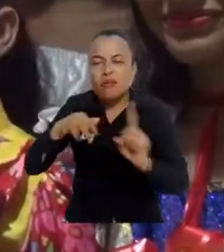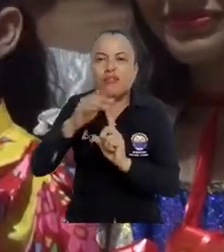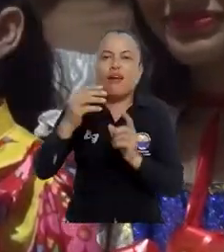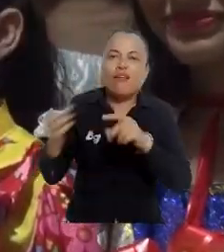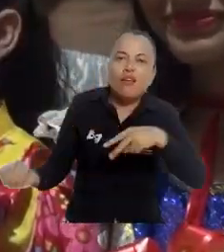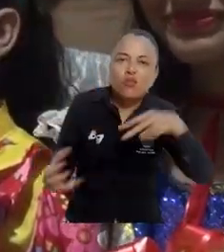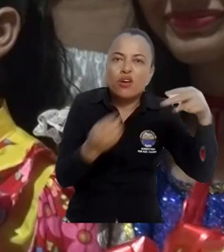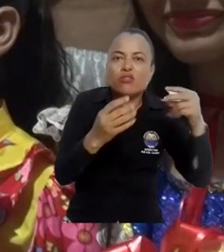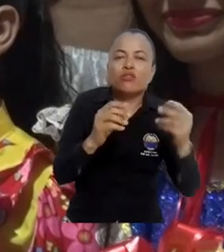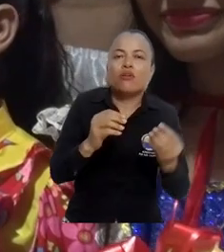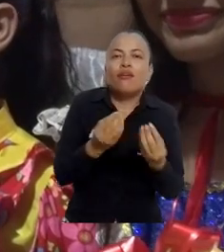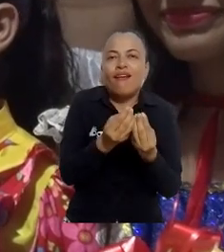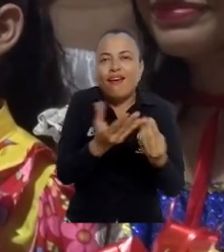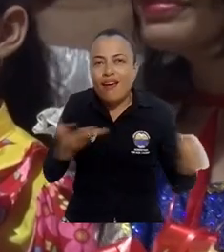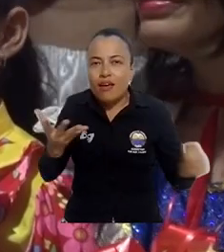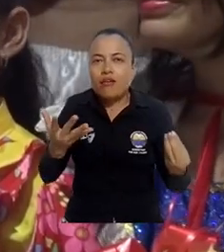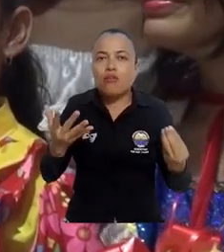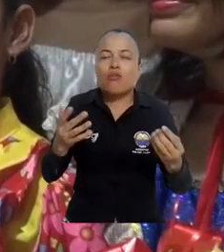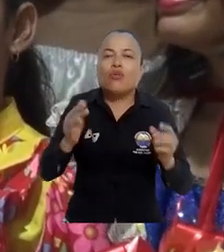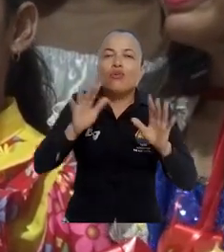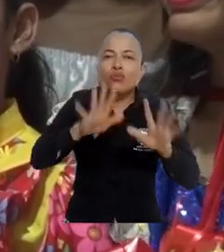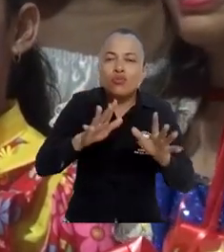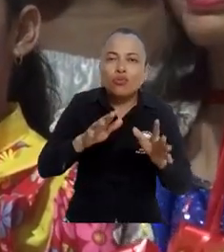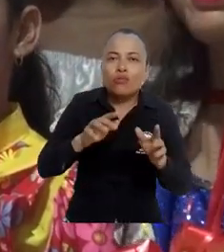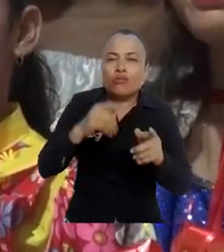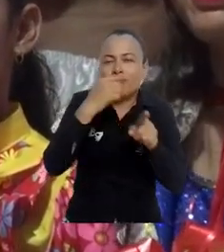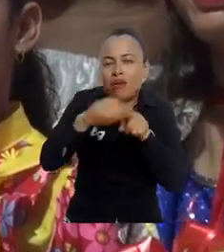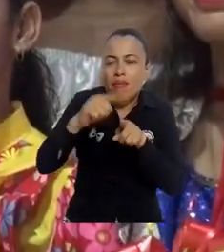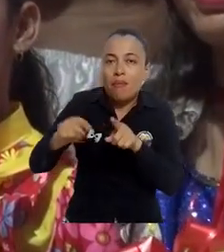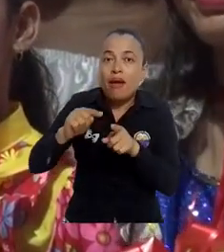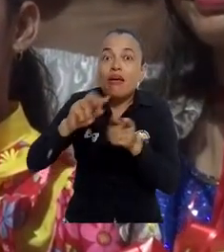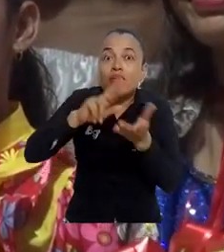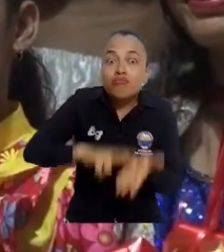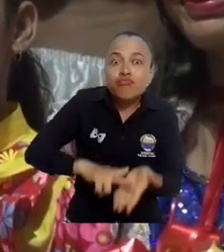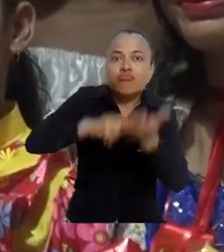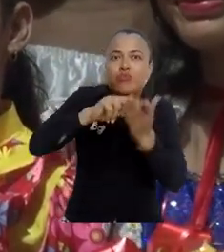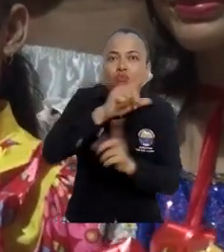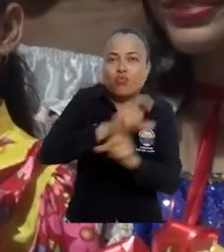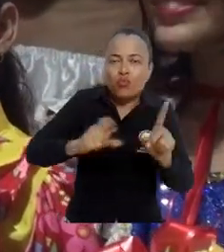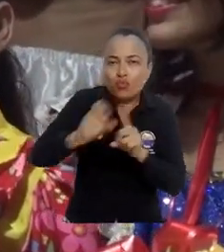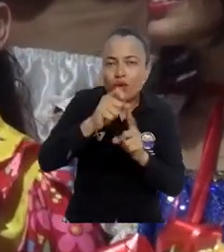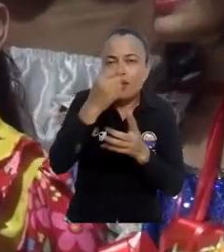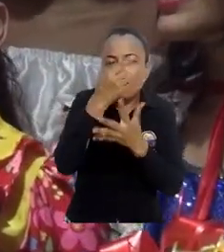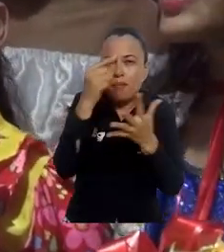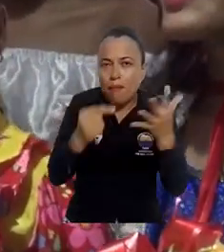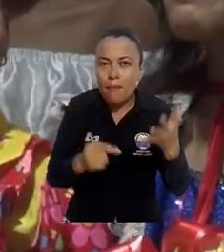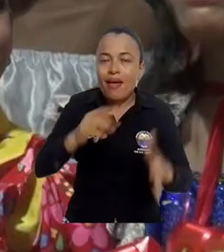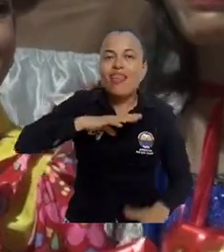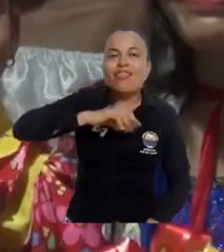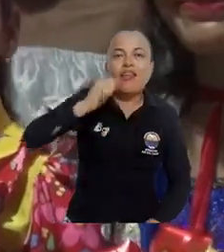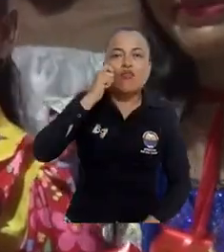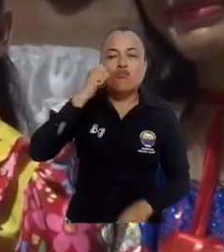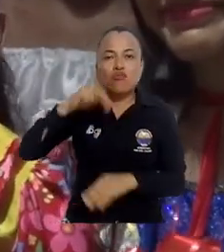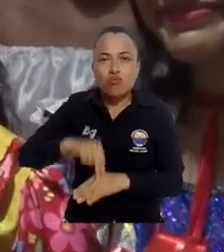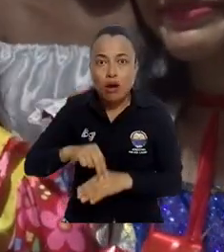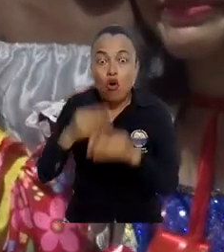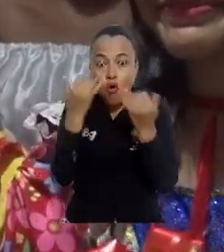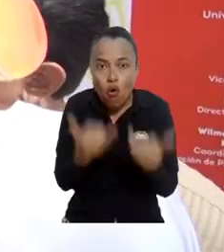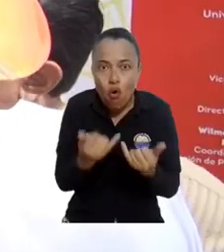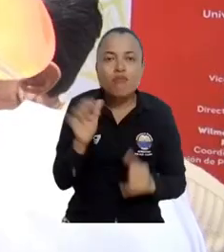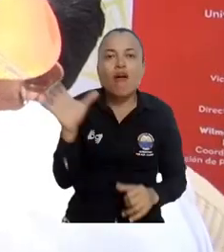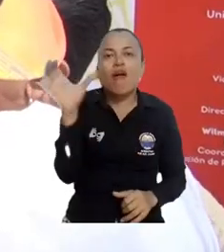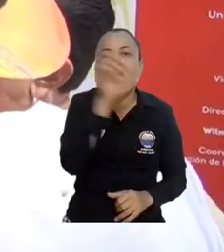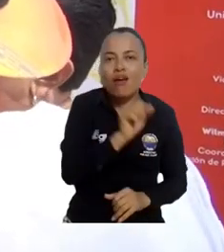ambiental, la educación, lo étnico, las reivindicaciones culturales, los derechos